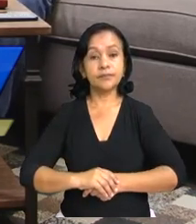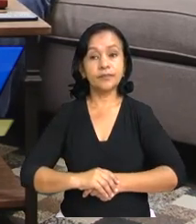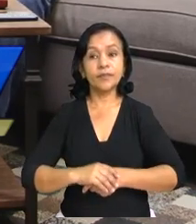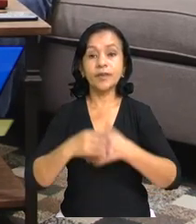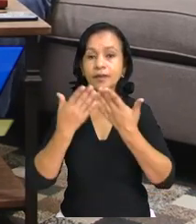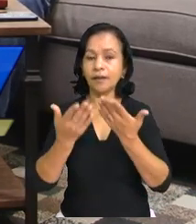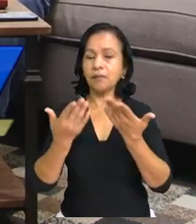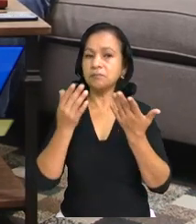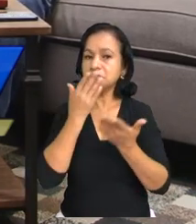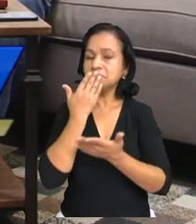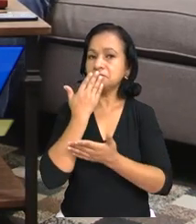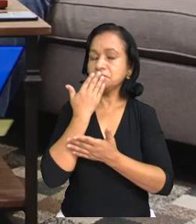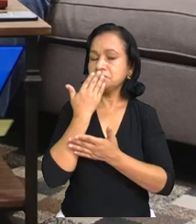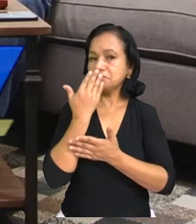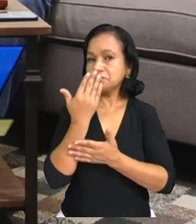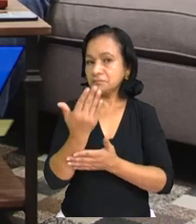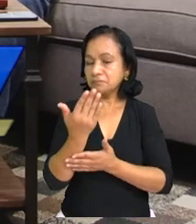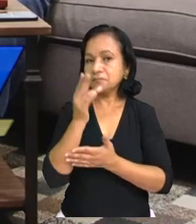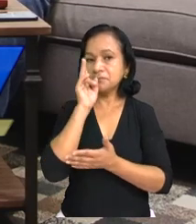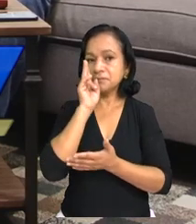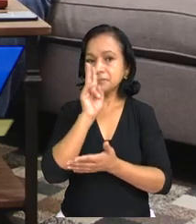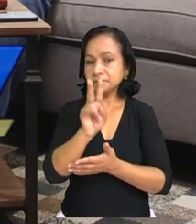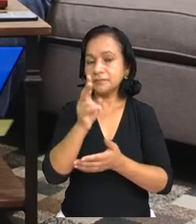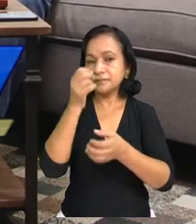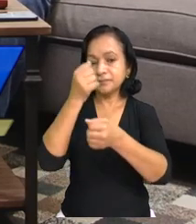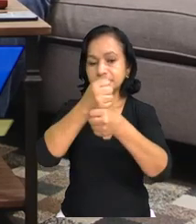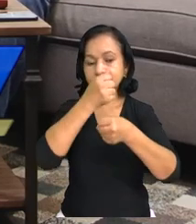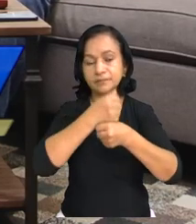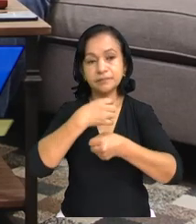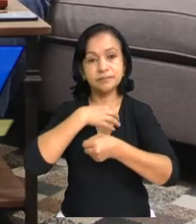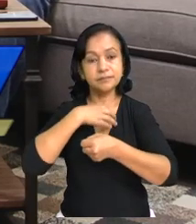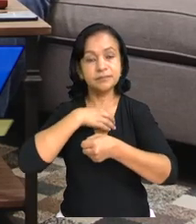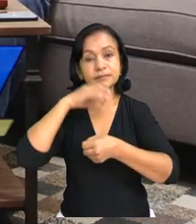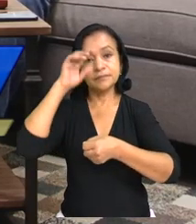Es interesante que en el esquema de trabajo de nuestro gobierno,